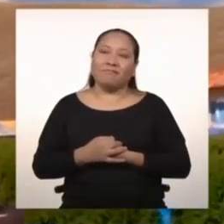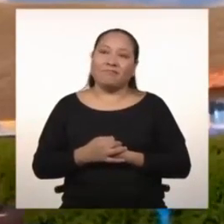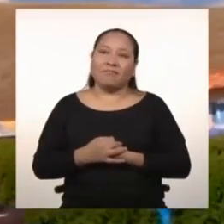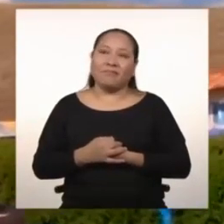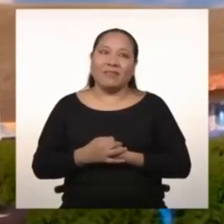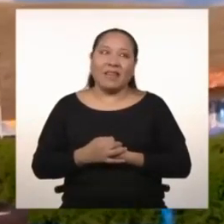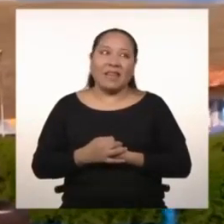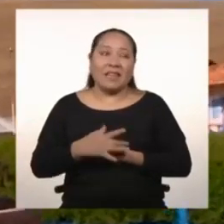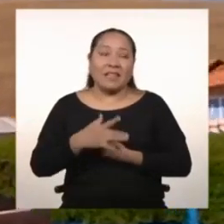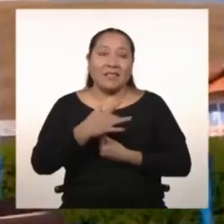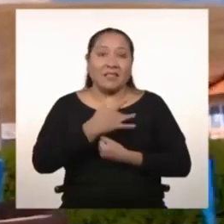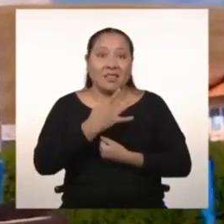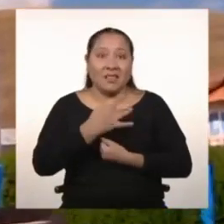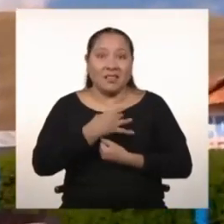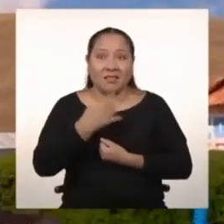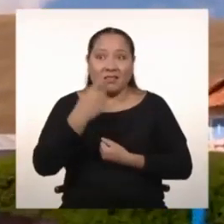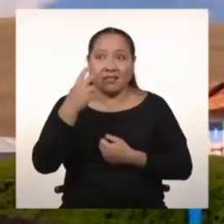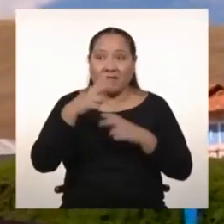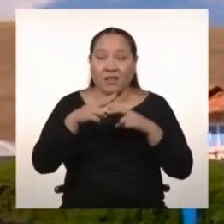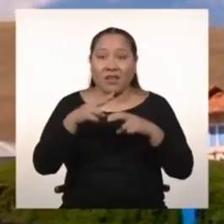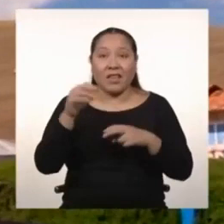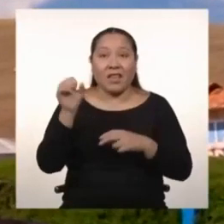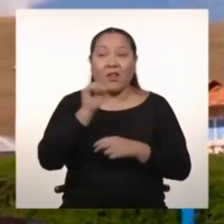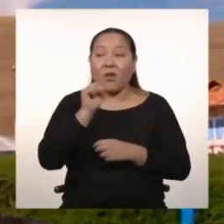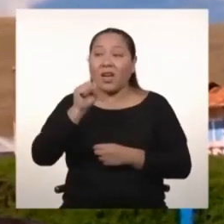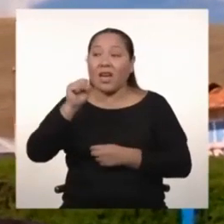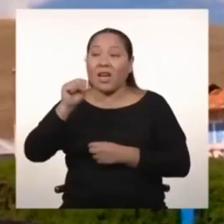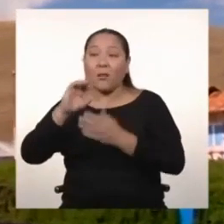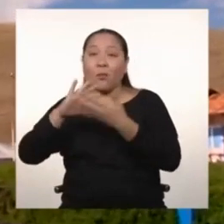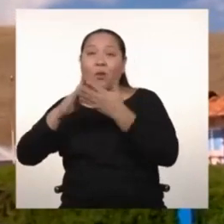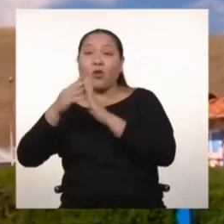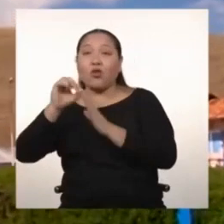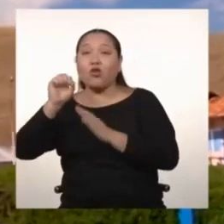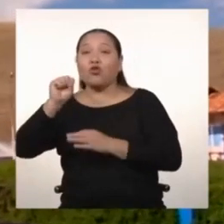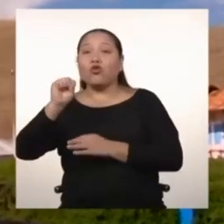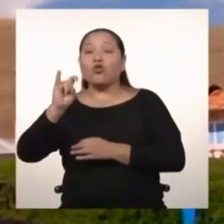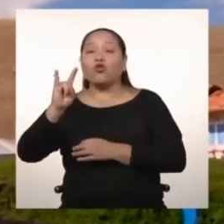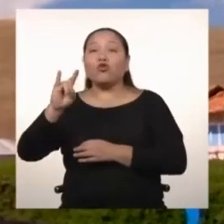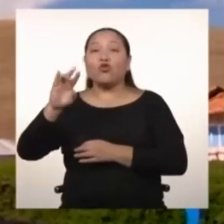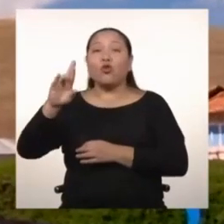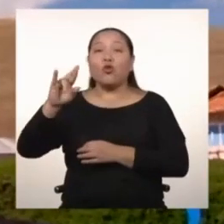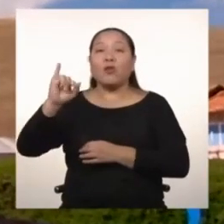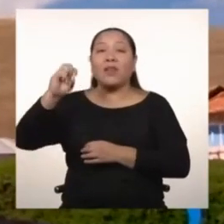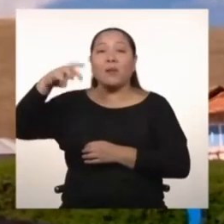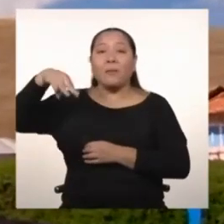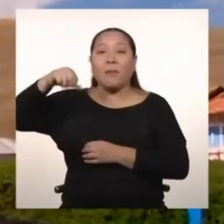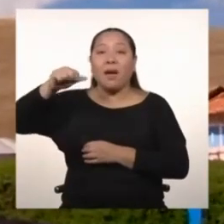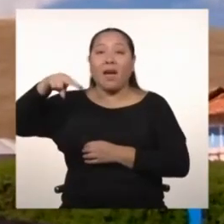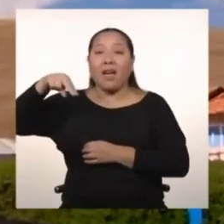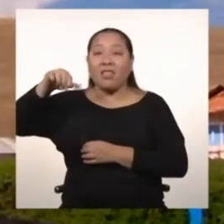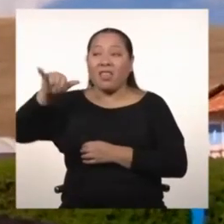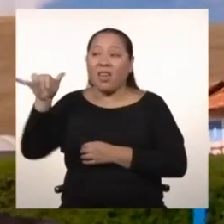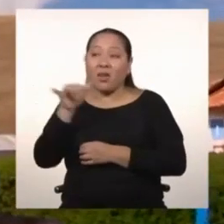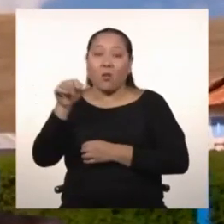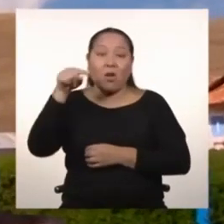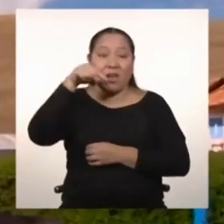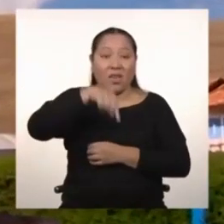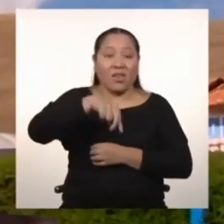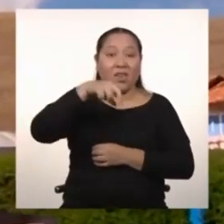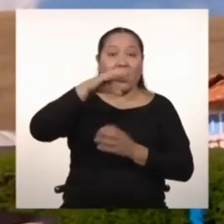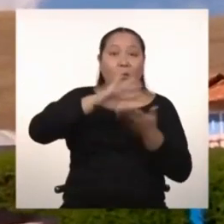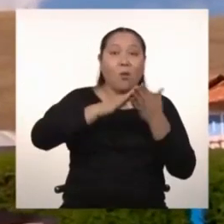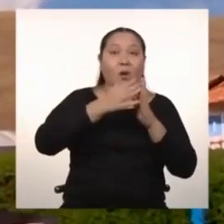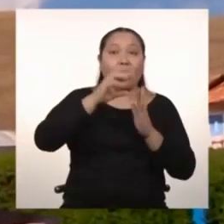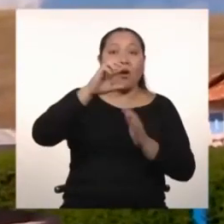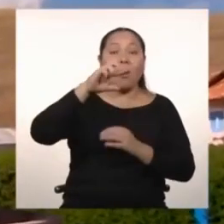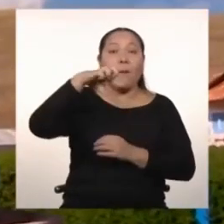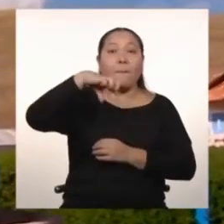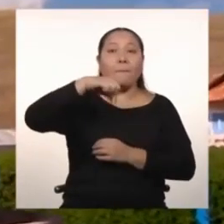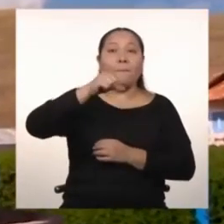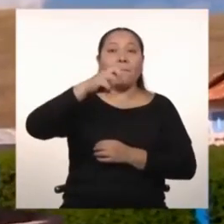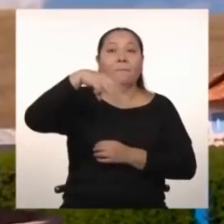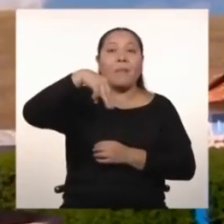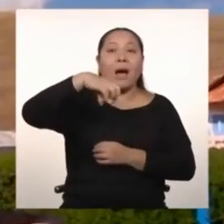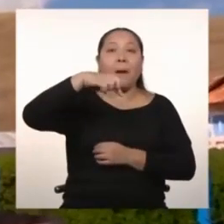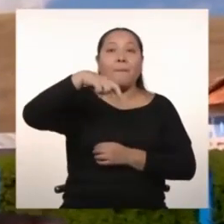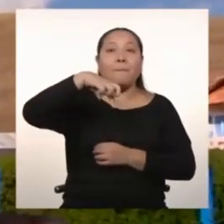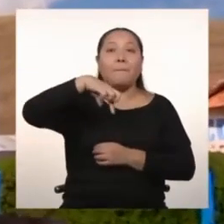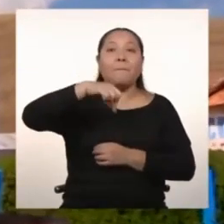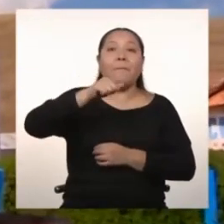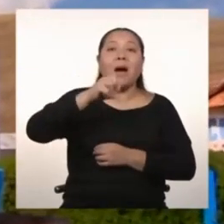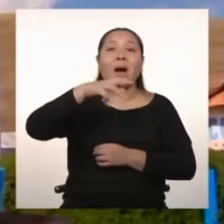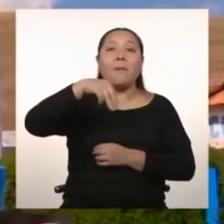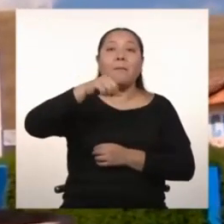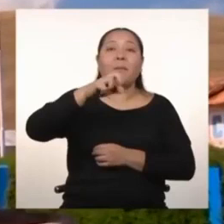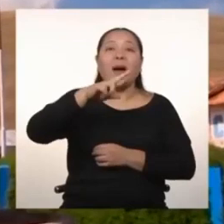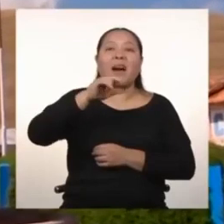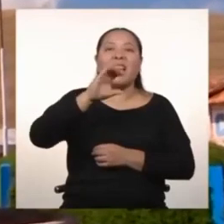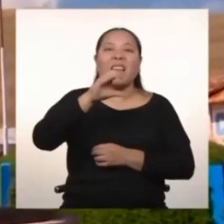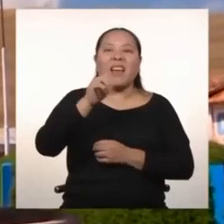Tengo la impresión de que, así como en Surimana, en todos estos pueblos, como aquí el de Pampamarca, están llenos